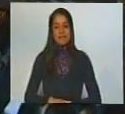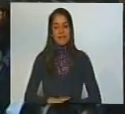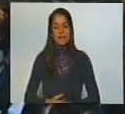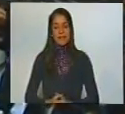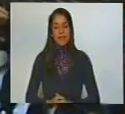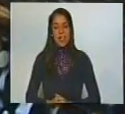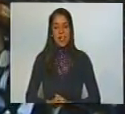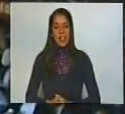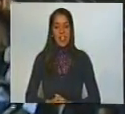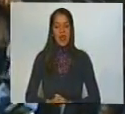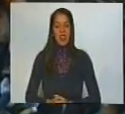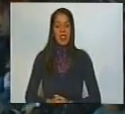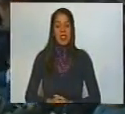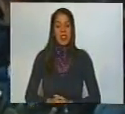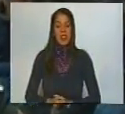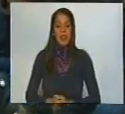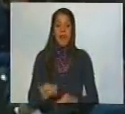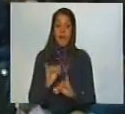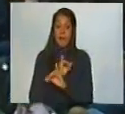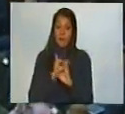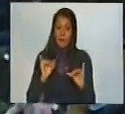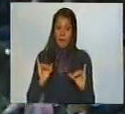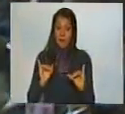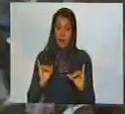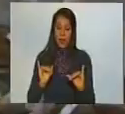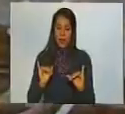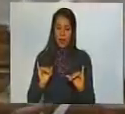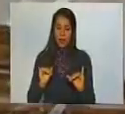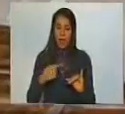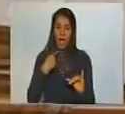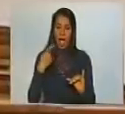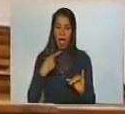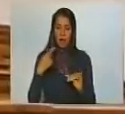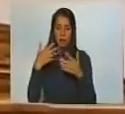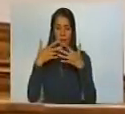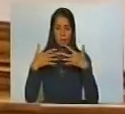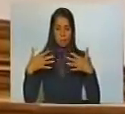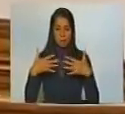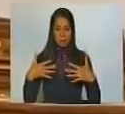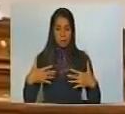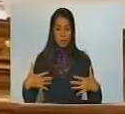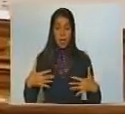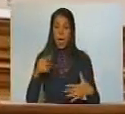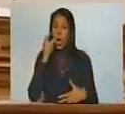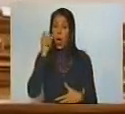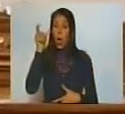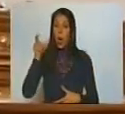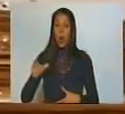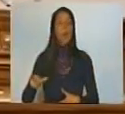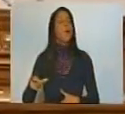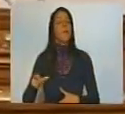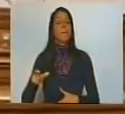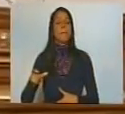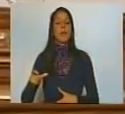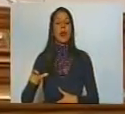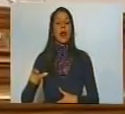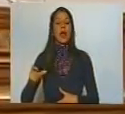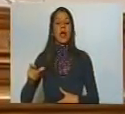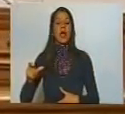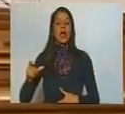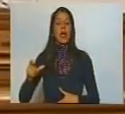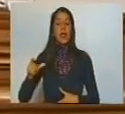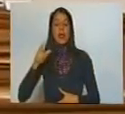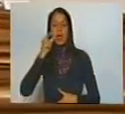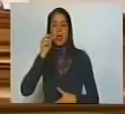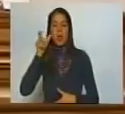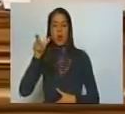Yo quiero terminar con una frase de un comunista checoslovaco, héroe de la Segunda